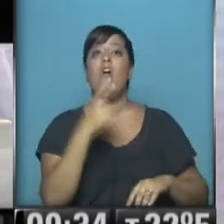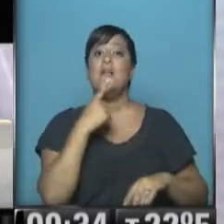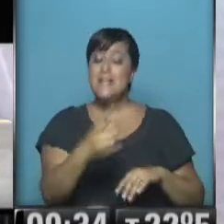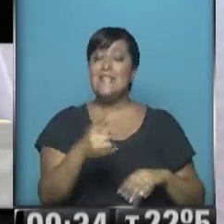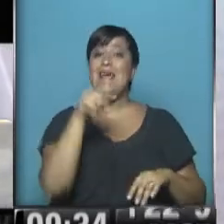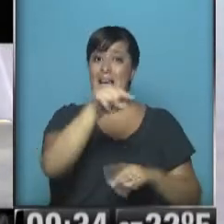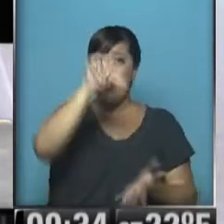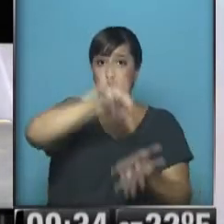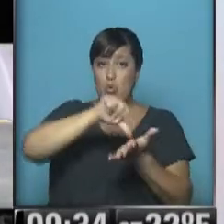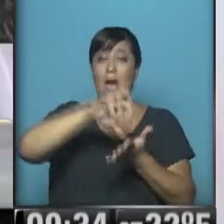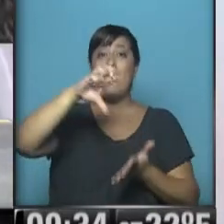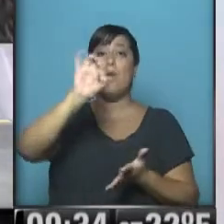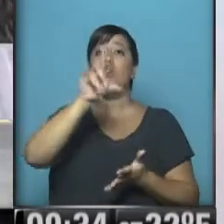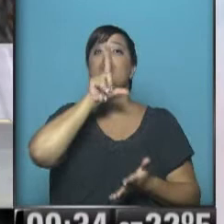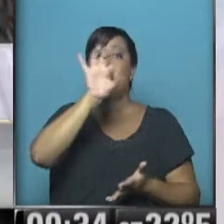Puerto Viejo,